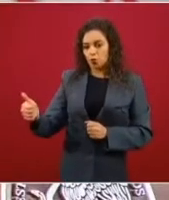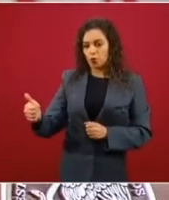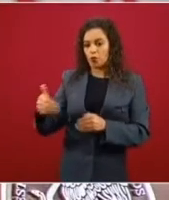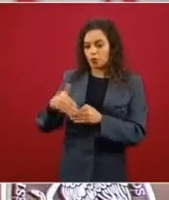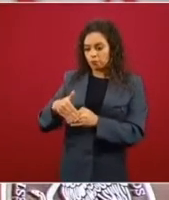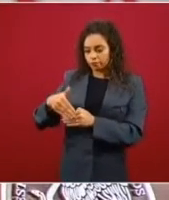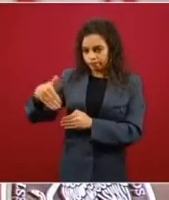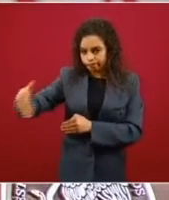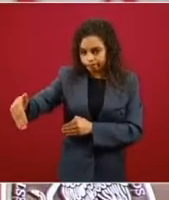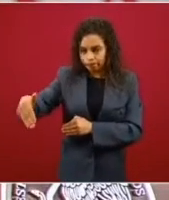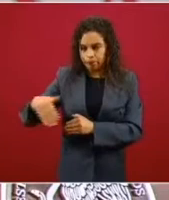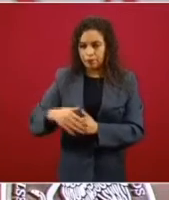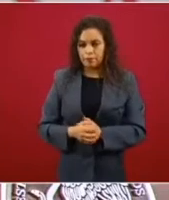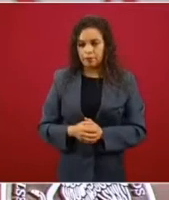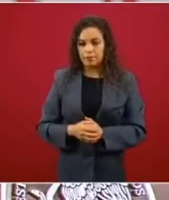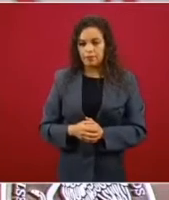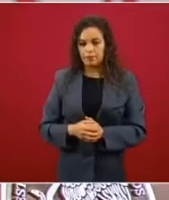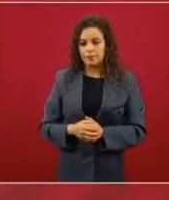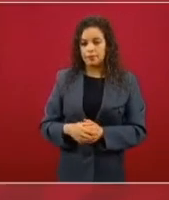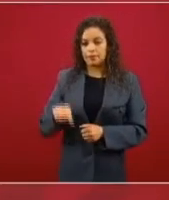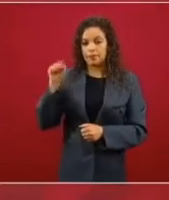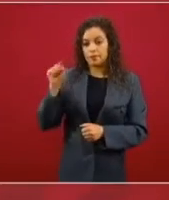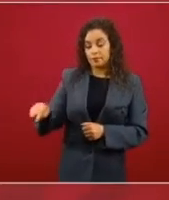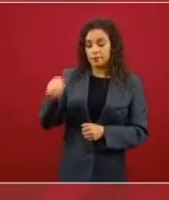de Mérida a Campeche,